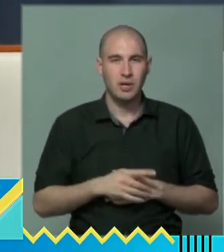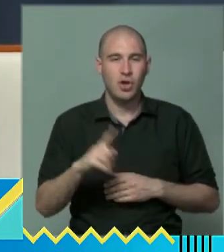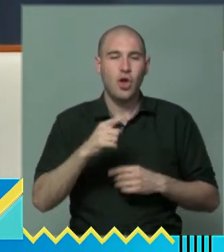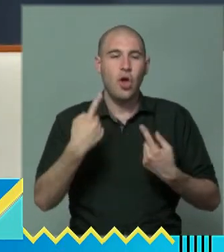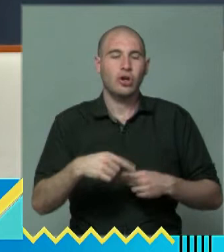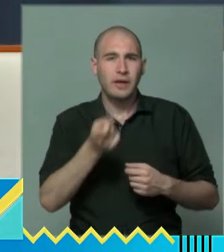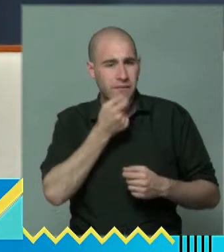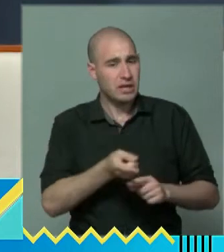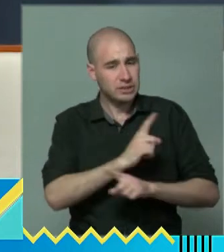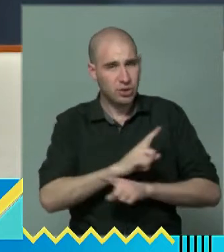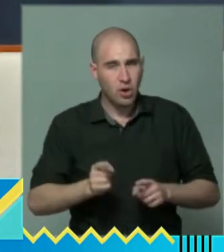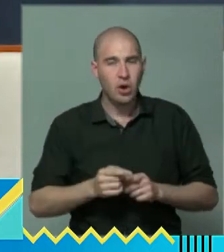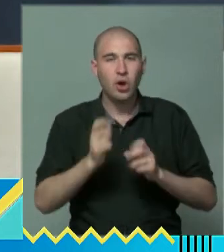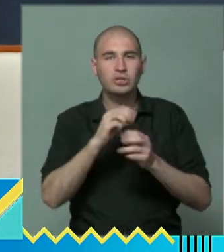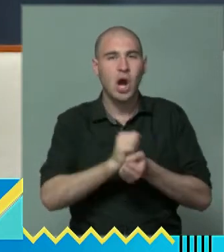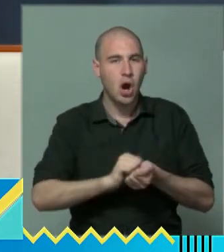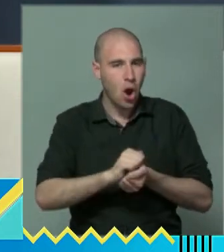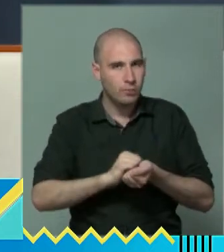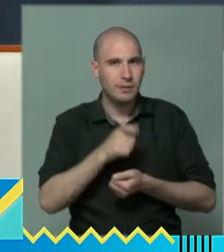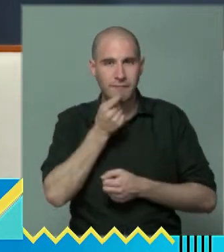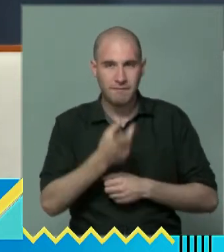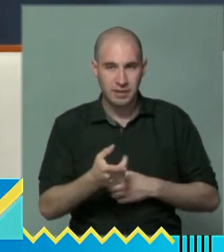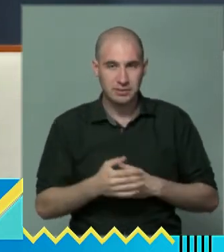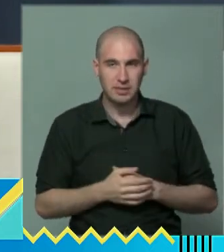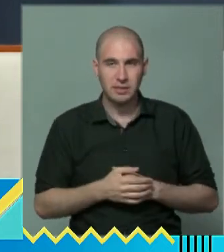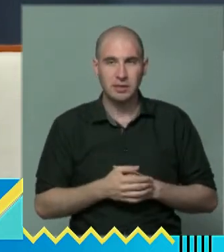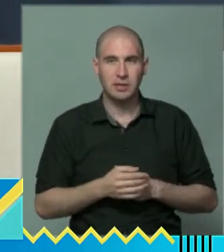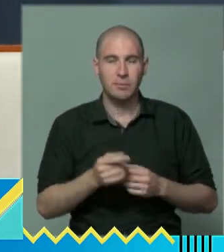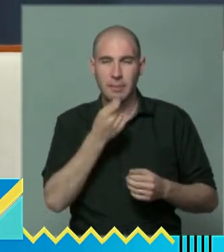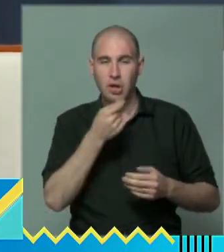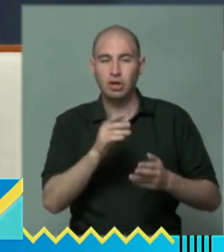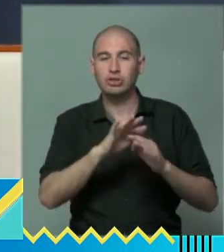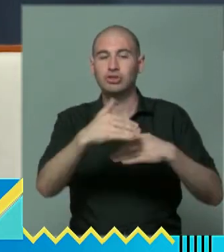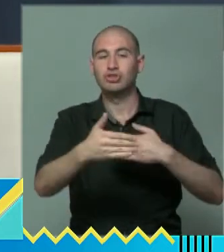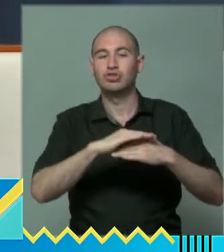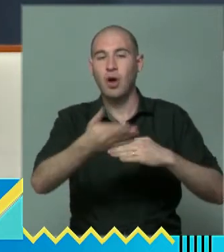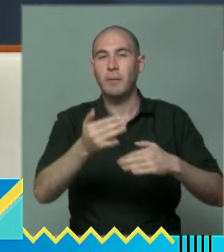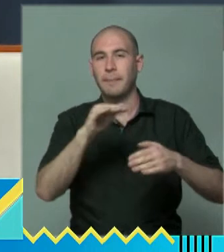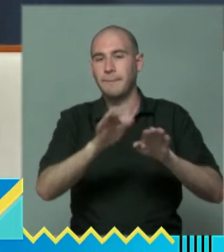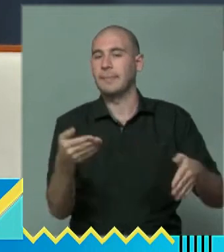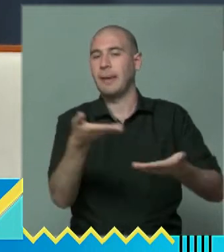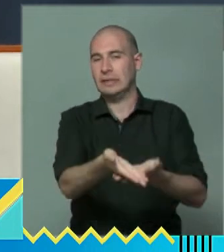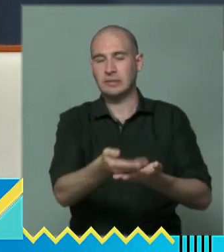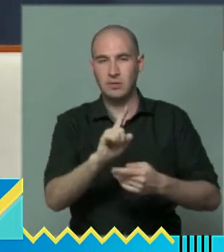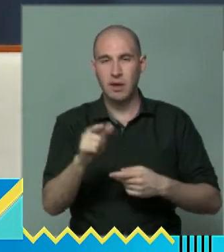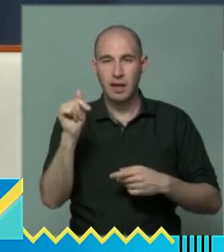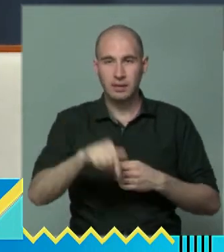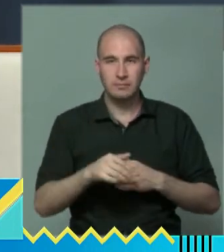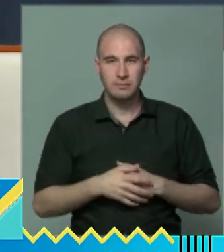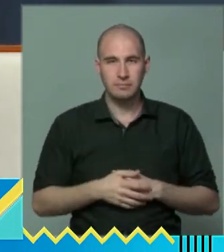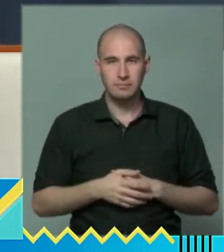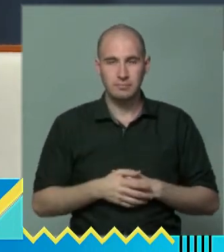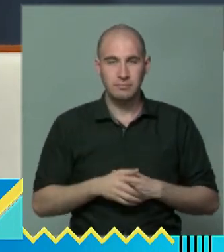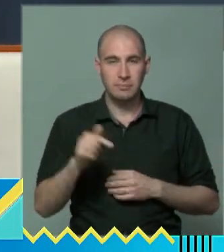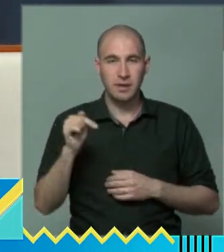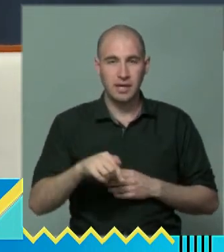acto sencillo, el acto de corrupción sencillo del sobre una mesa. Acá, donde se hace y donde